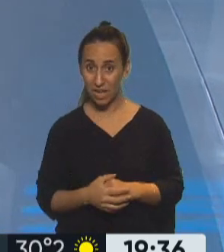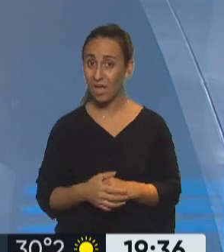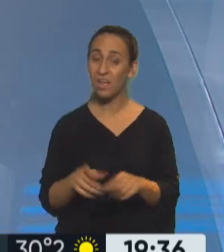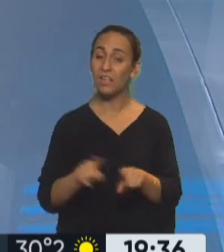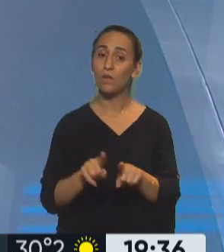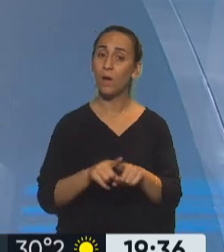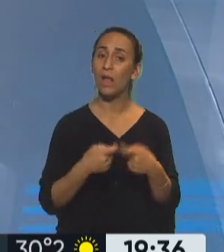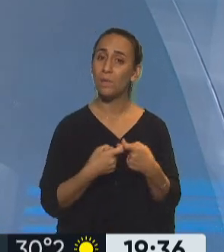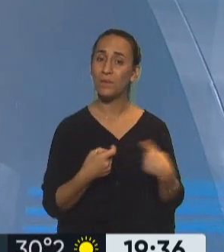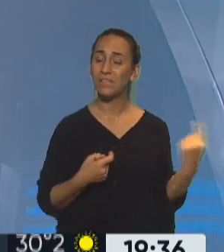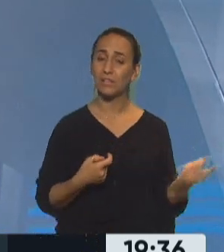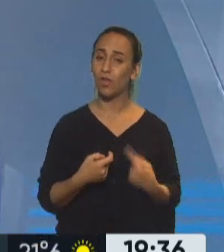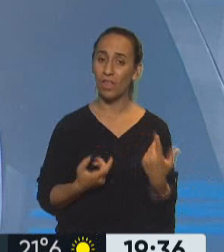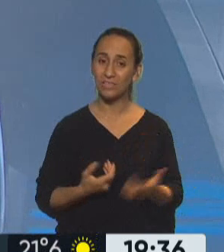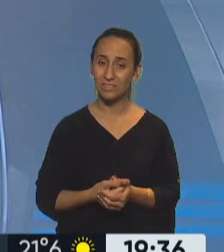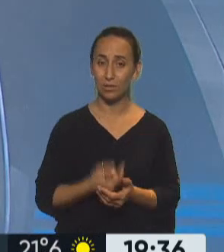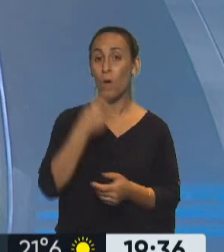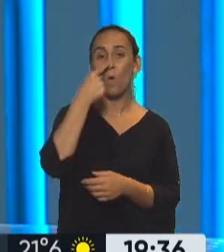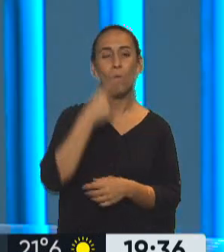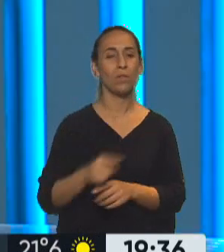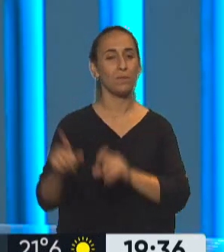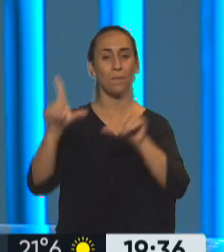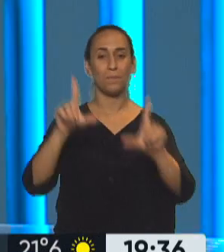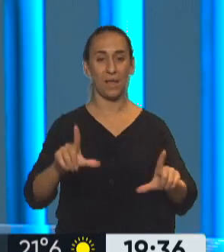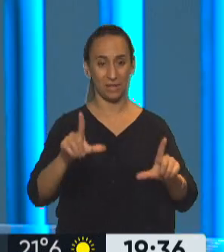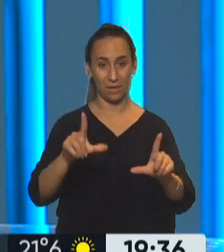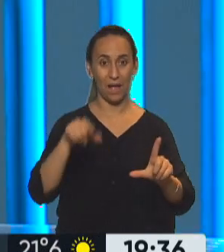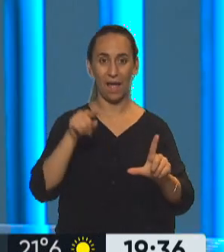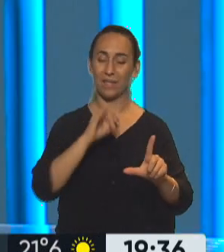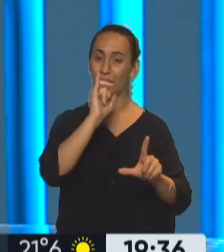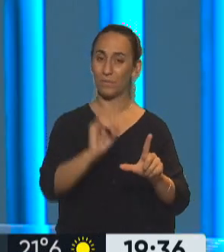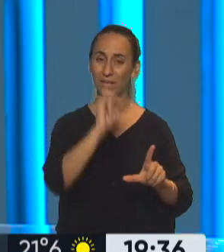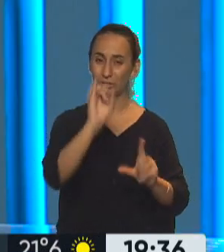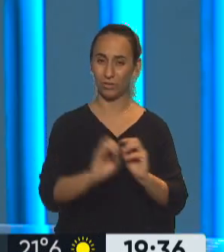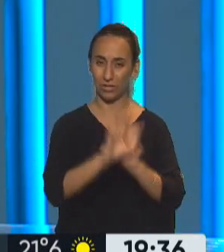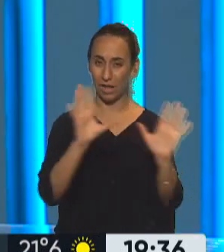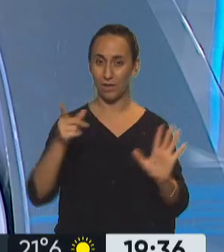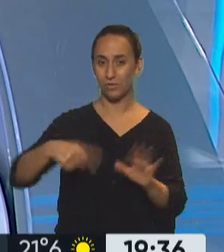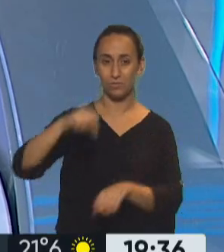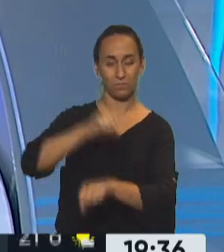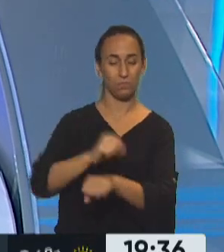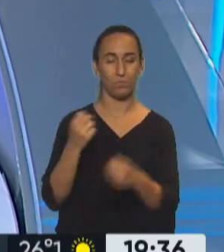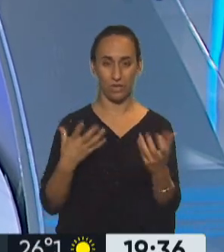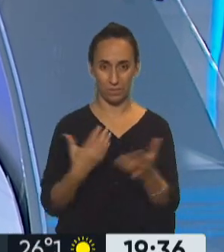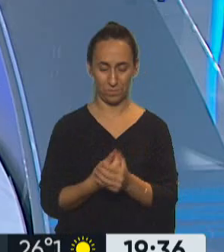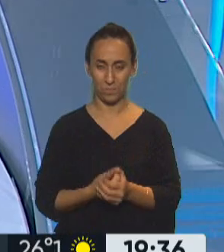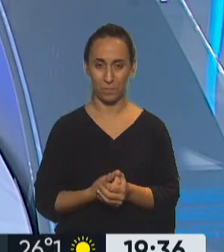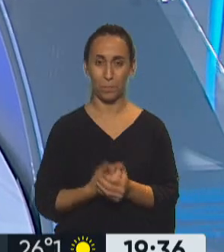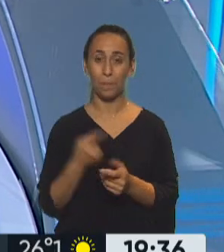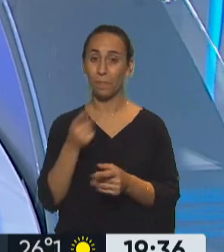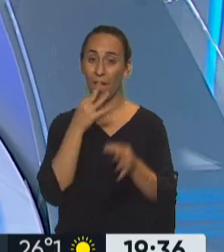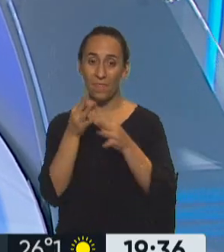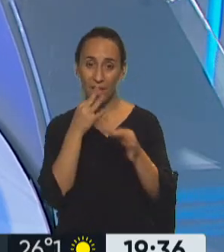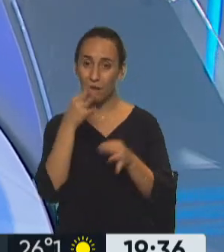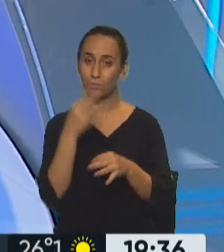lo hacen vemos la última placa y aquí sí está buena parte de la institución de Por qué están detenidos después estudiados del